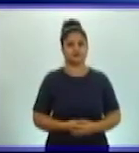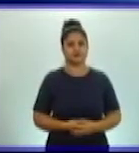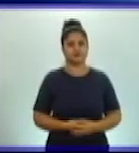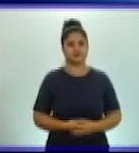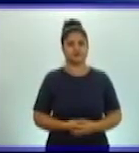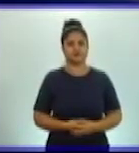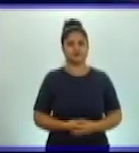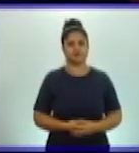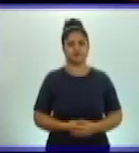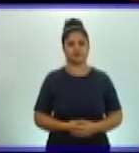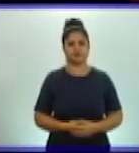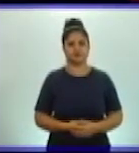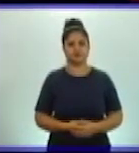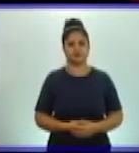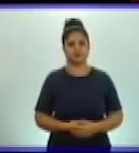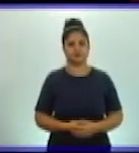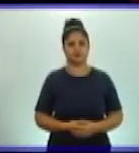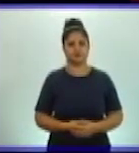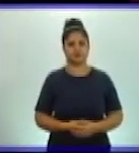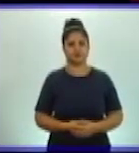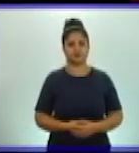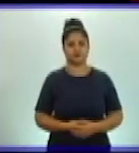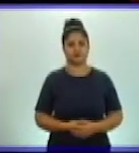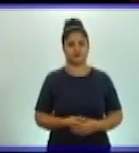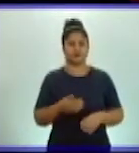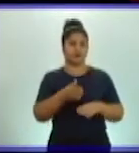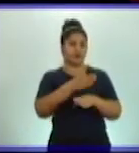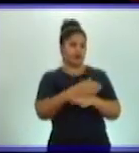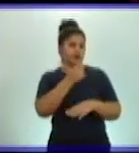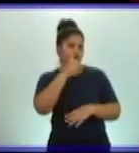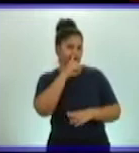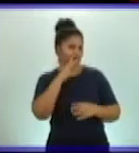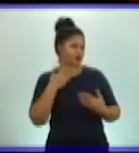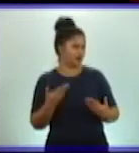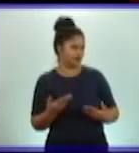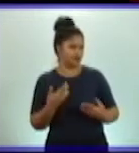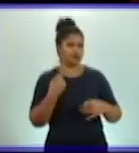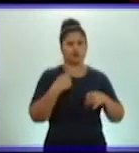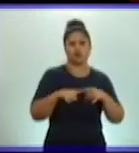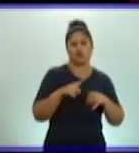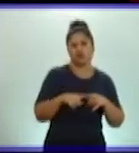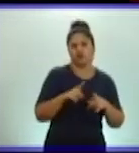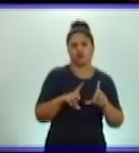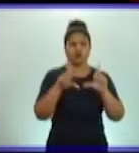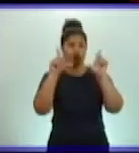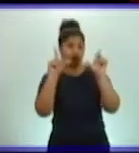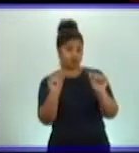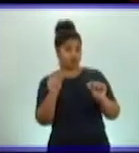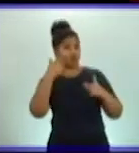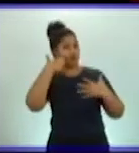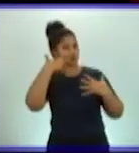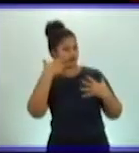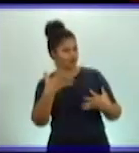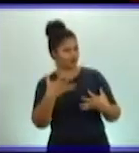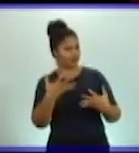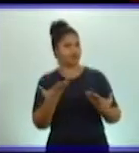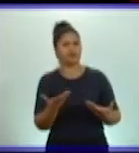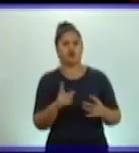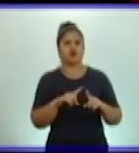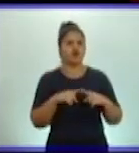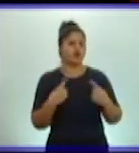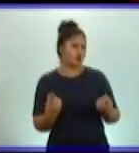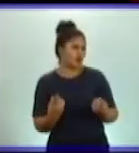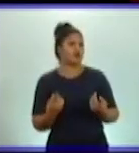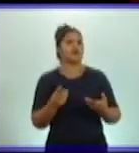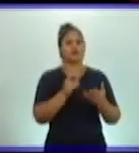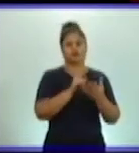regular. Por último, les quiero hablar de otro texto muy rapidito, muy sencillito, que viene de un libro espectacular del